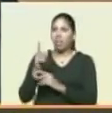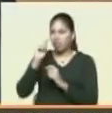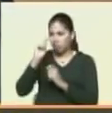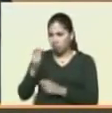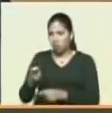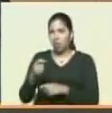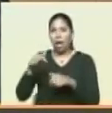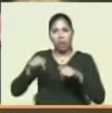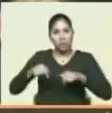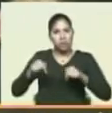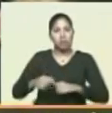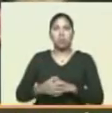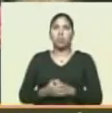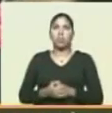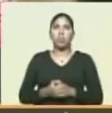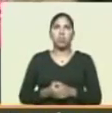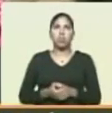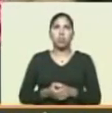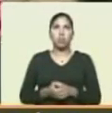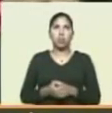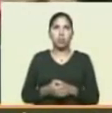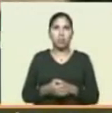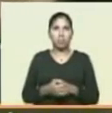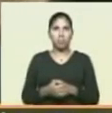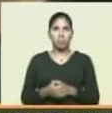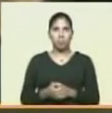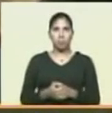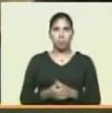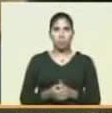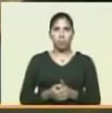espacio, más allá de sus visiones de mundo.